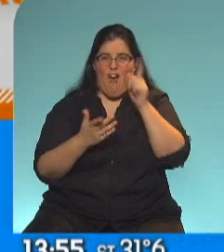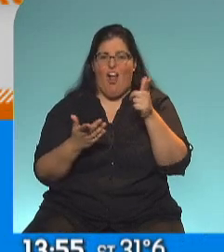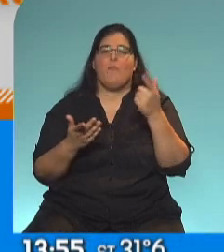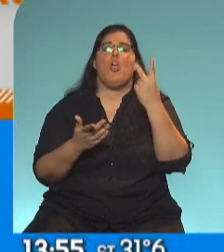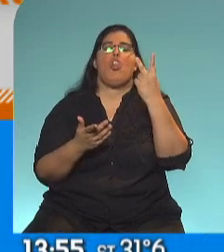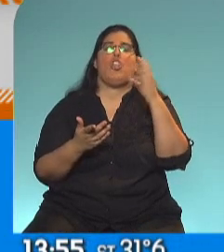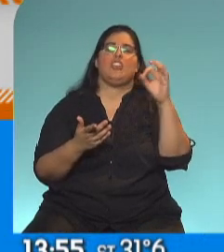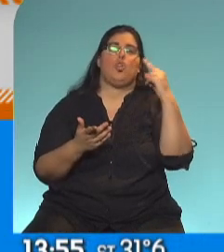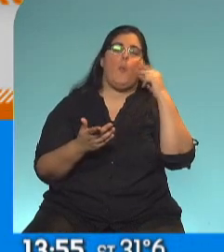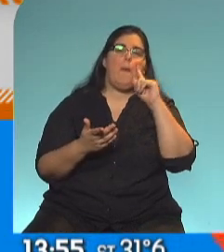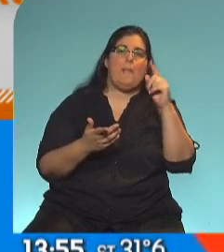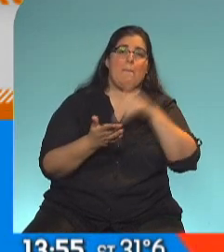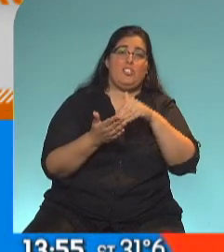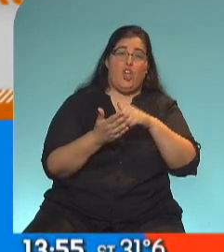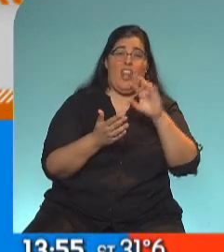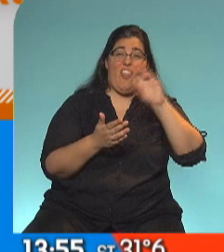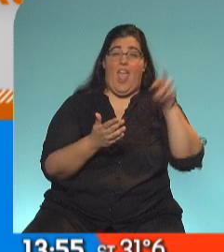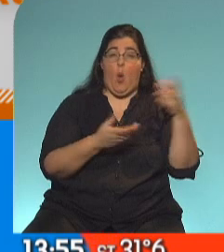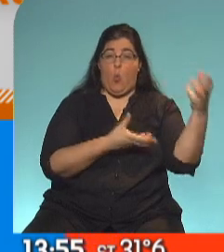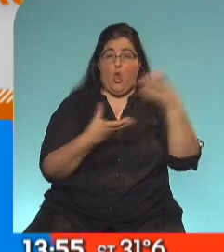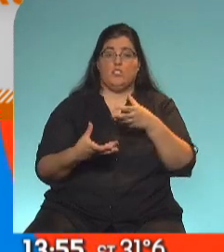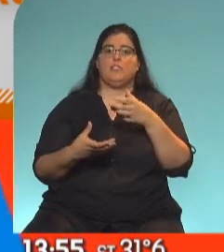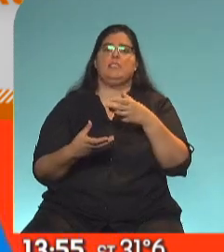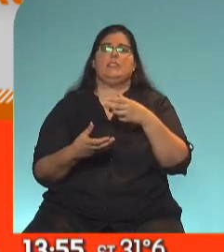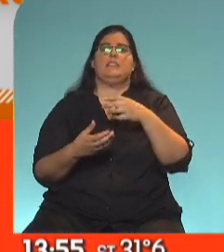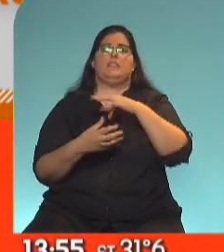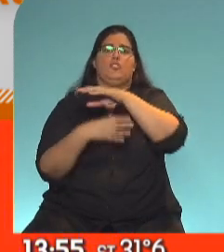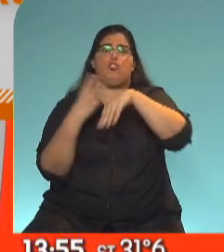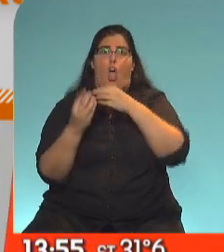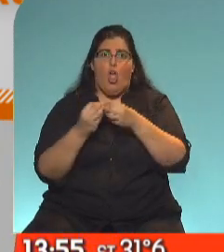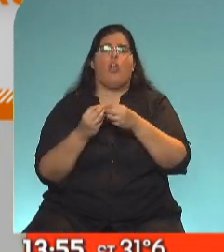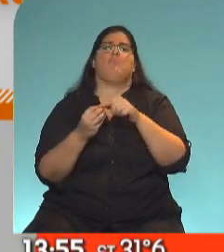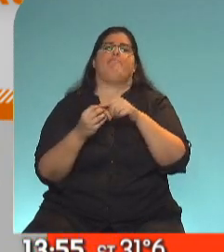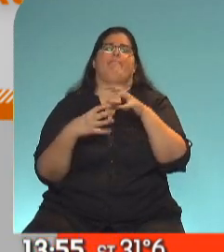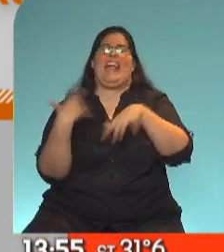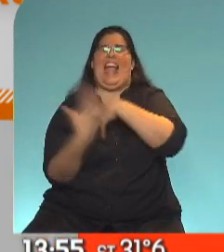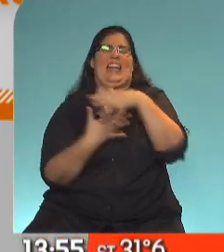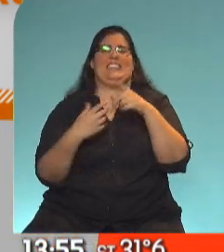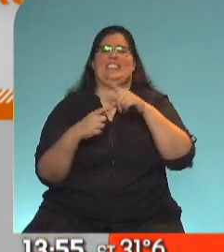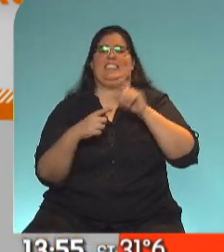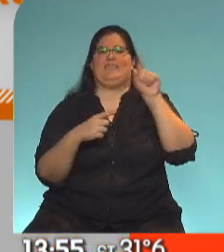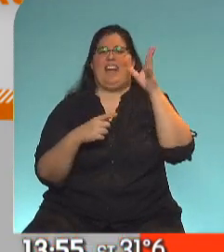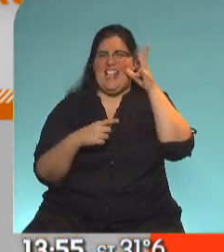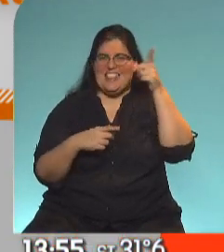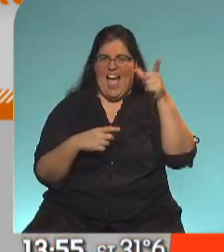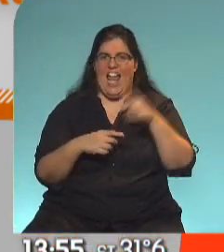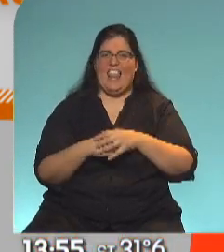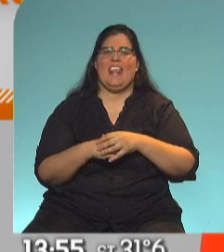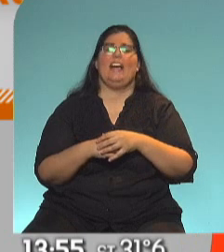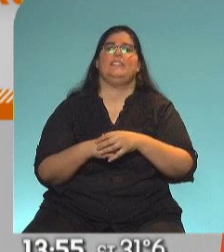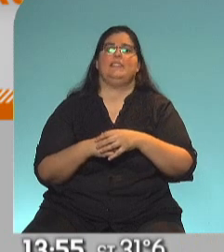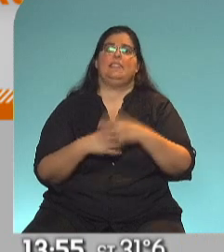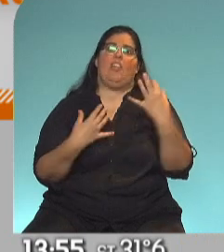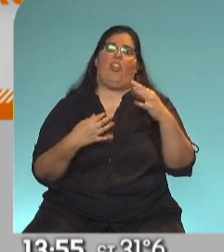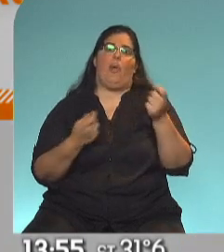euros. Esta es la situación política de doble crisis que atraviesa Italia y que va a tener que manejar,